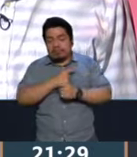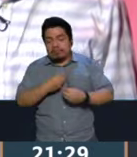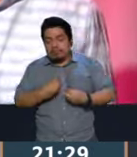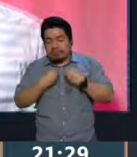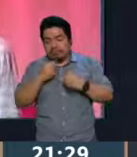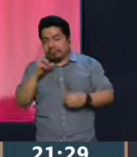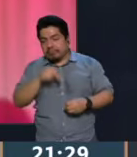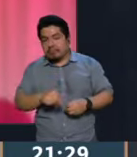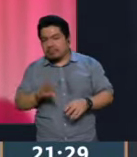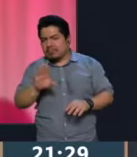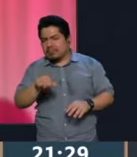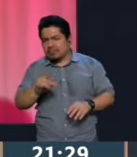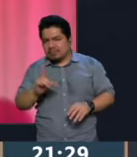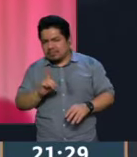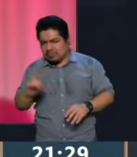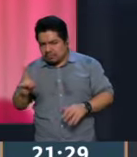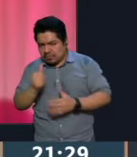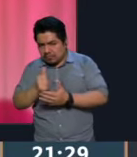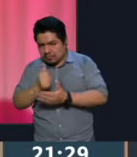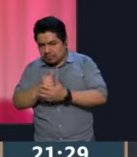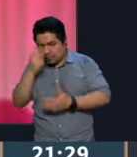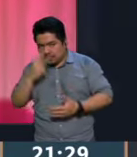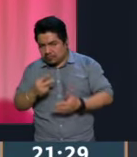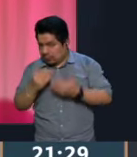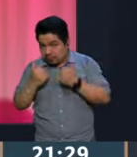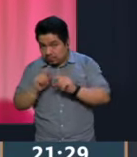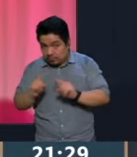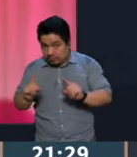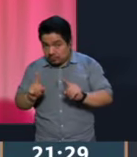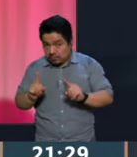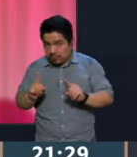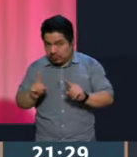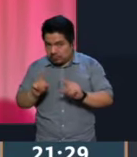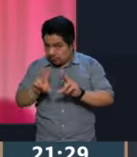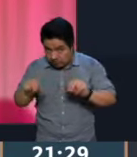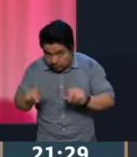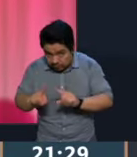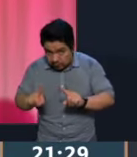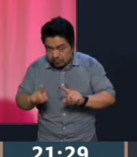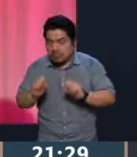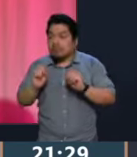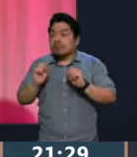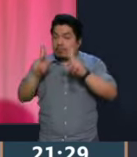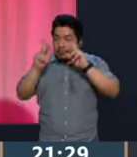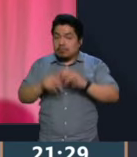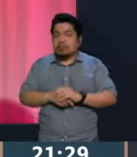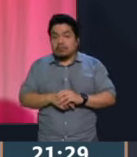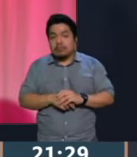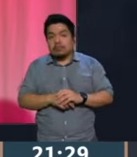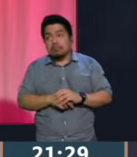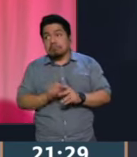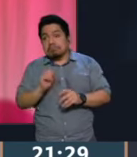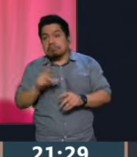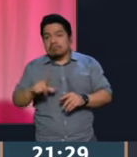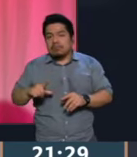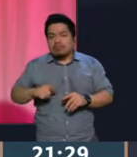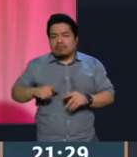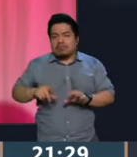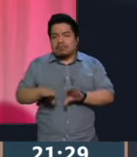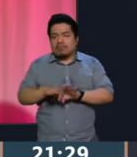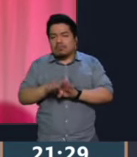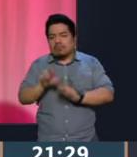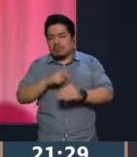esto, ¿tú consideras que entonces no hay derecha en la Ciudad de México? No. No, definitivamente no, y si la llegase a ver, pues está en el gobierno ese intento de militarización del